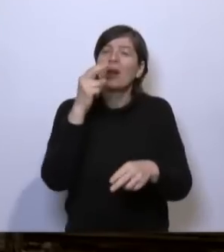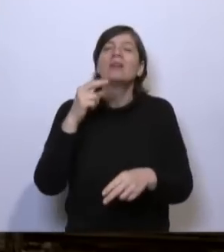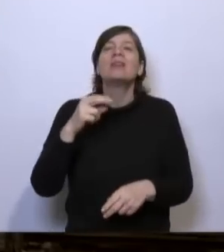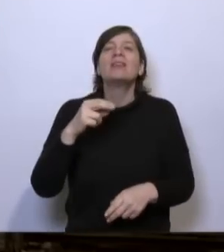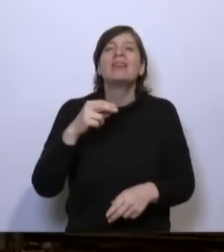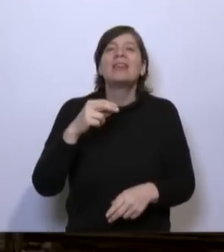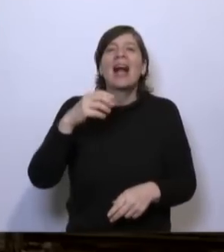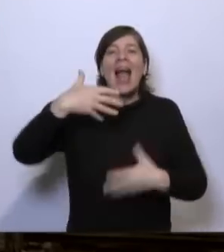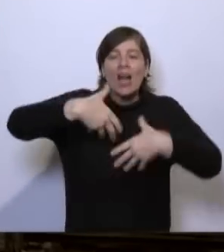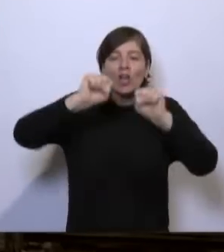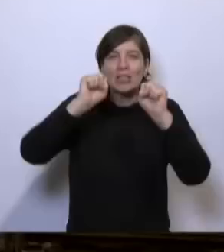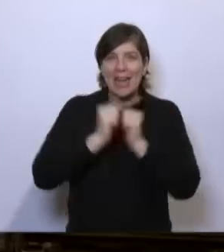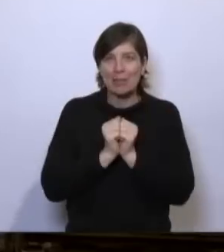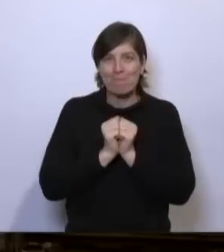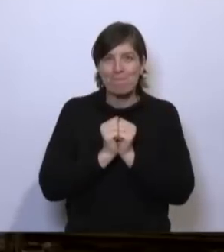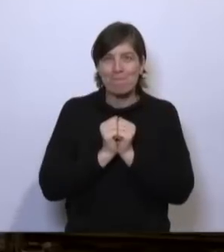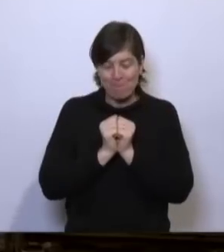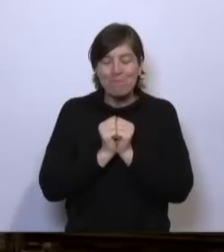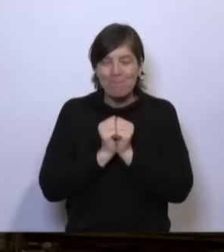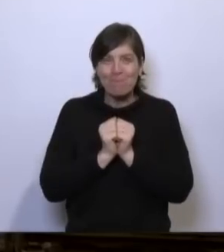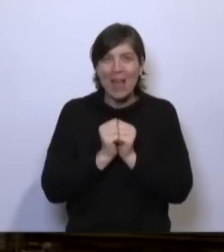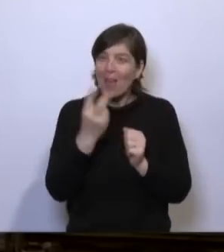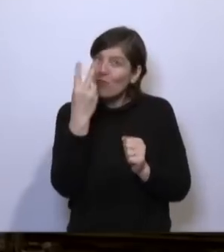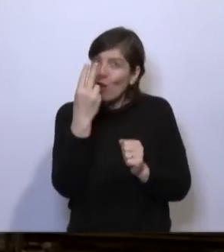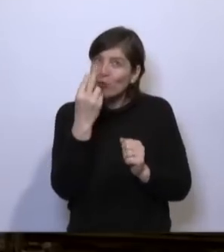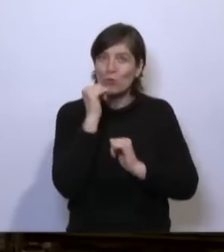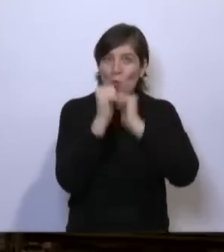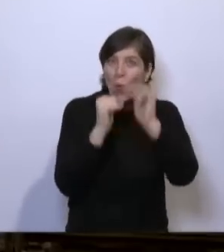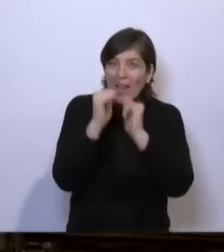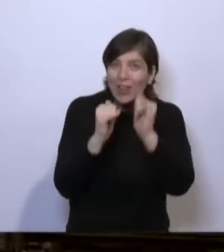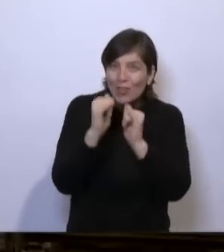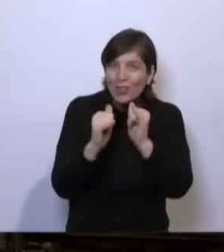verbo encontrar. En ambas parábolas,